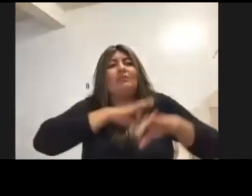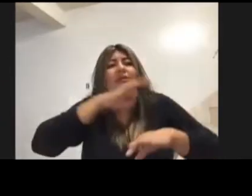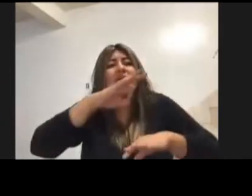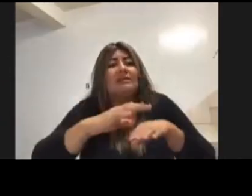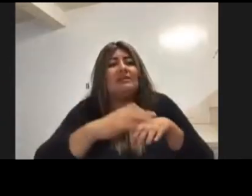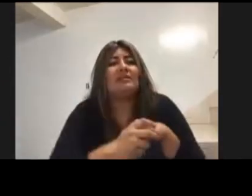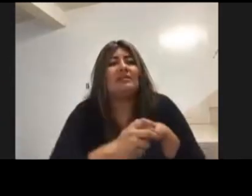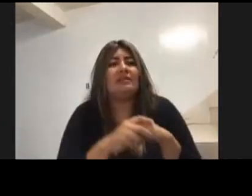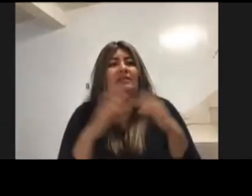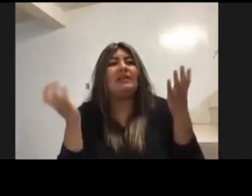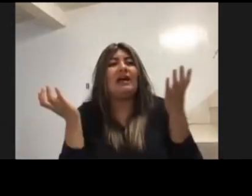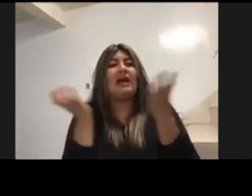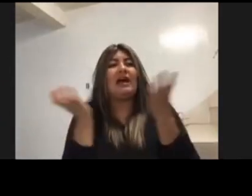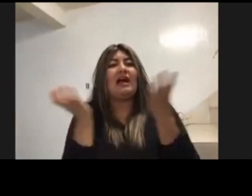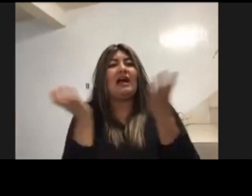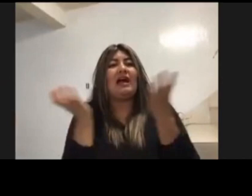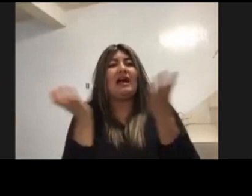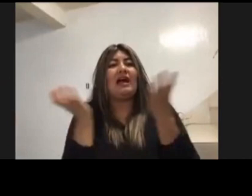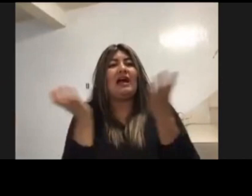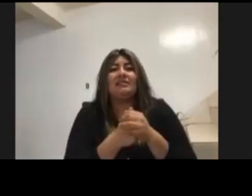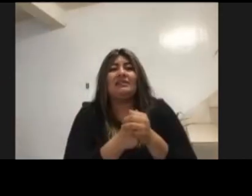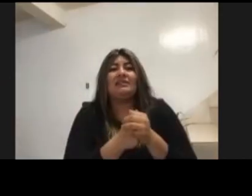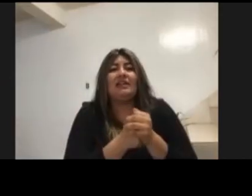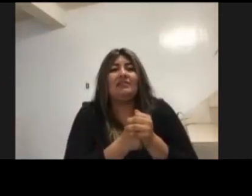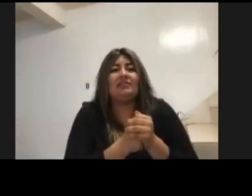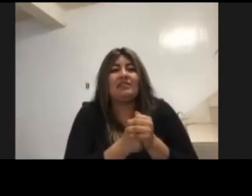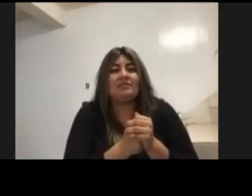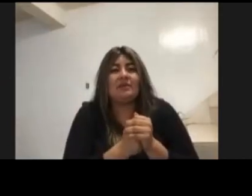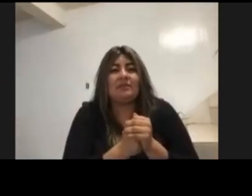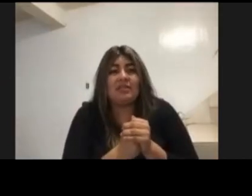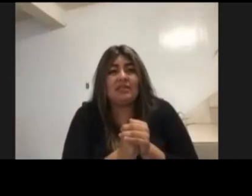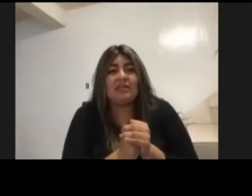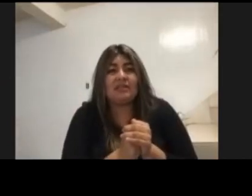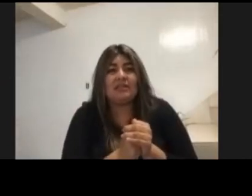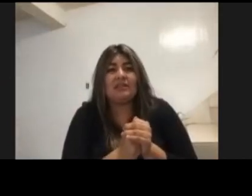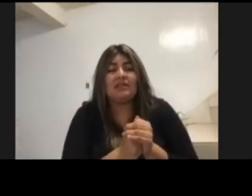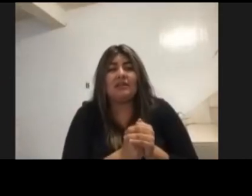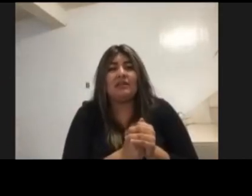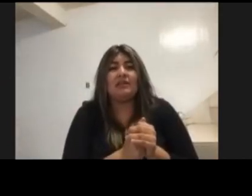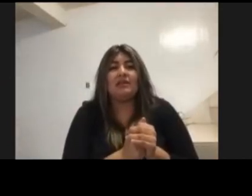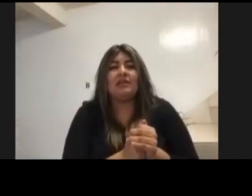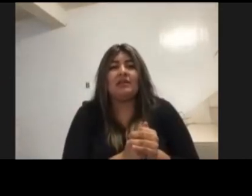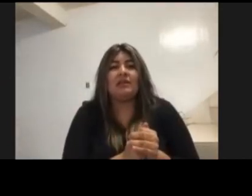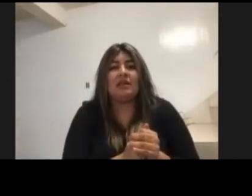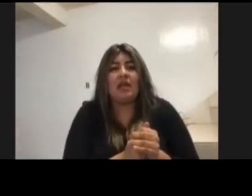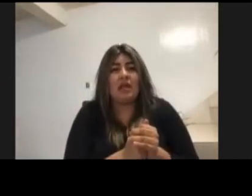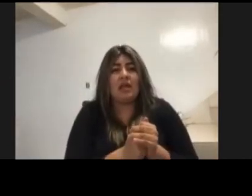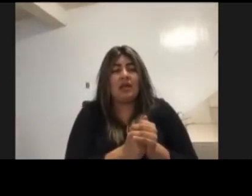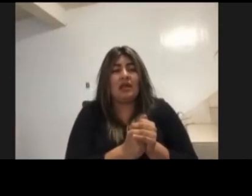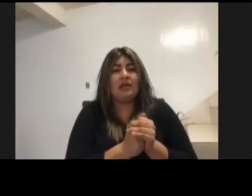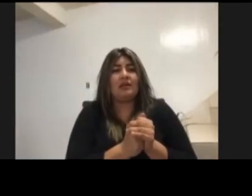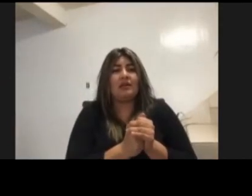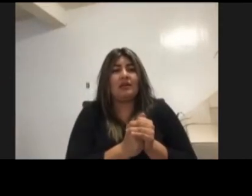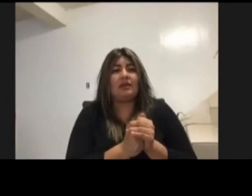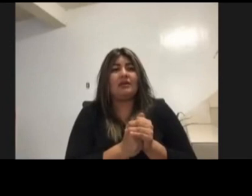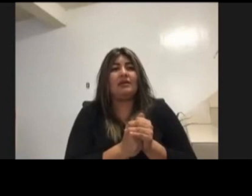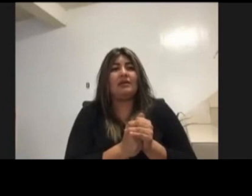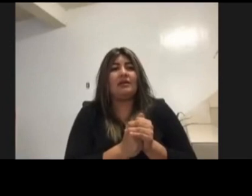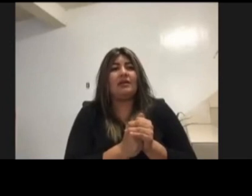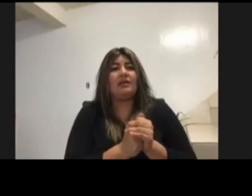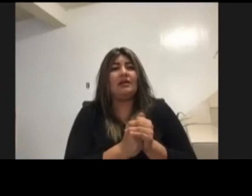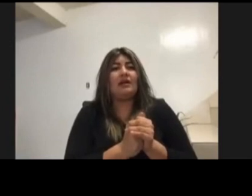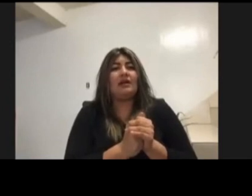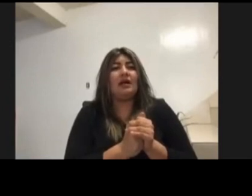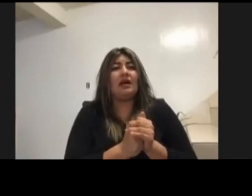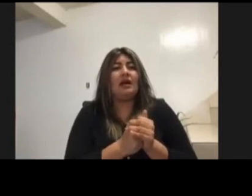diversificación, enriqueciendo el aprendizaje de todo el grupo. La siguiente. Alicia.